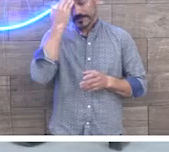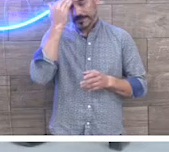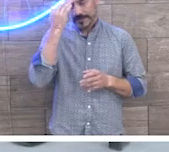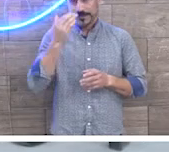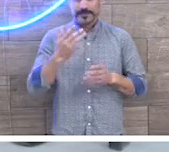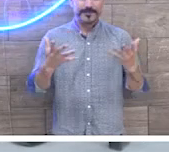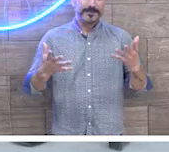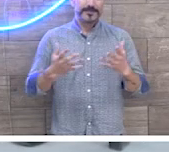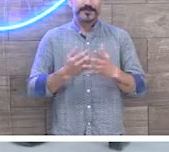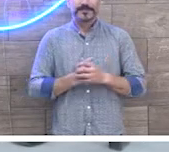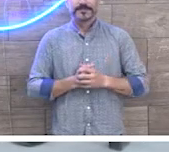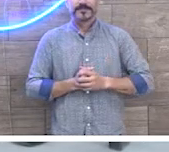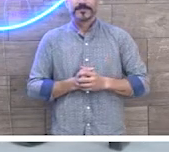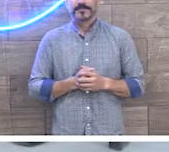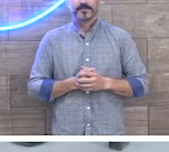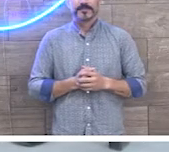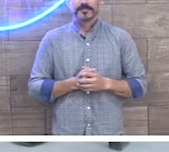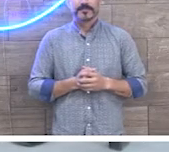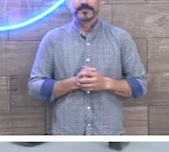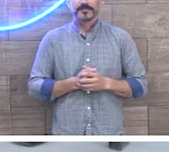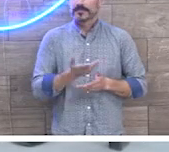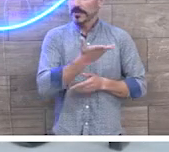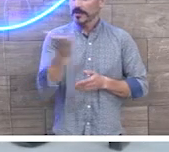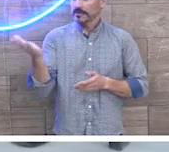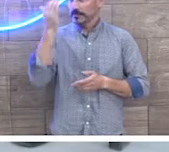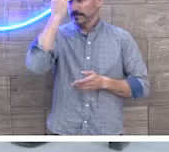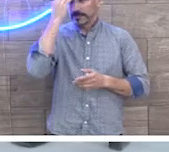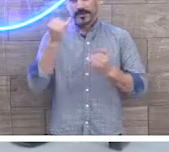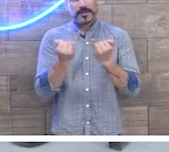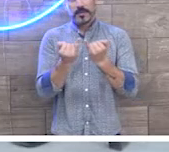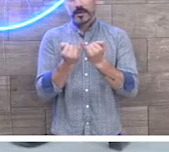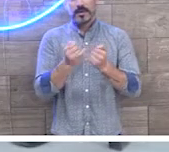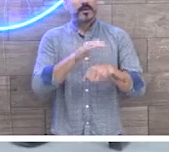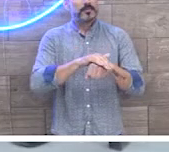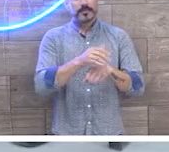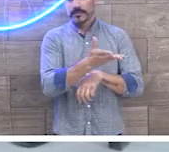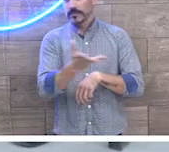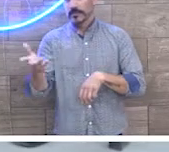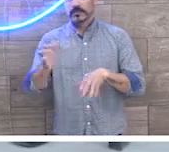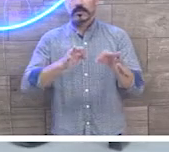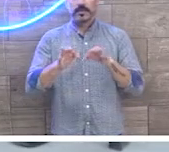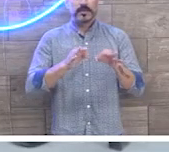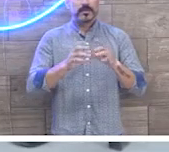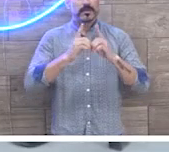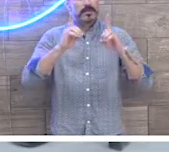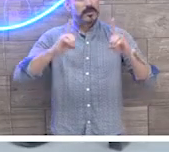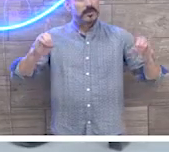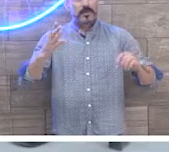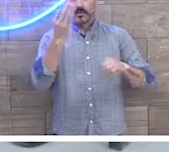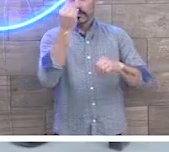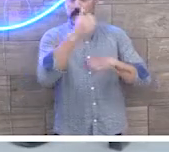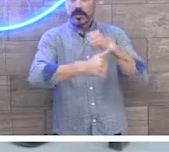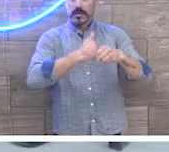y dándoles a conocer a nuestros amigos. Ya este trabajo lo hemos venido desarrollando durante 9 años también a través de